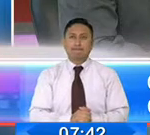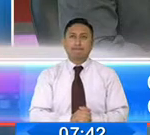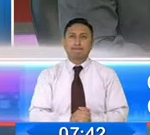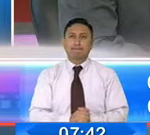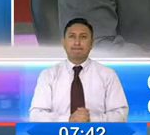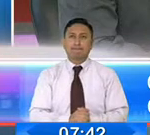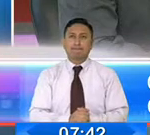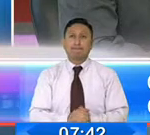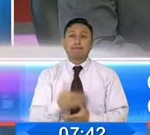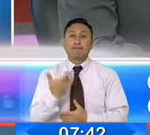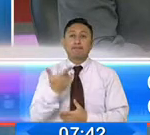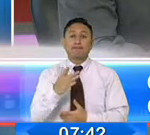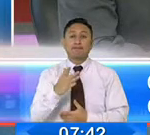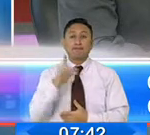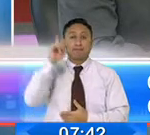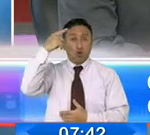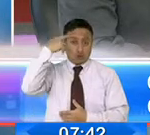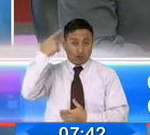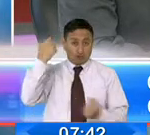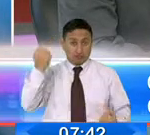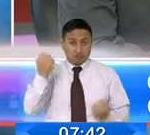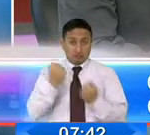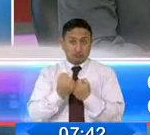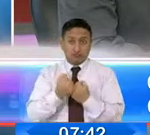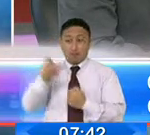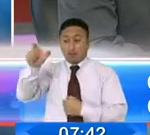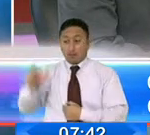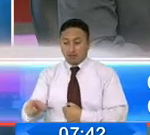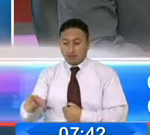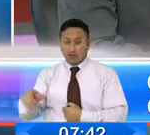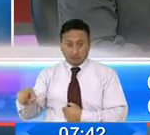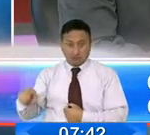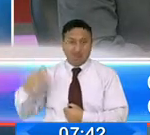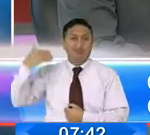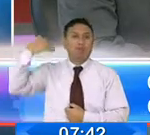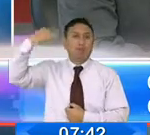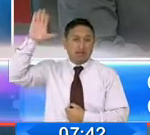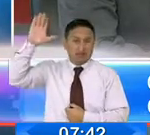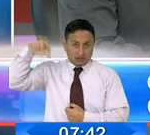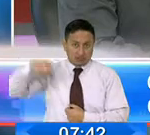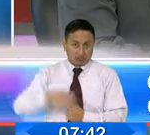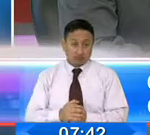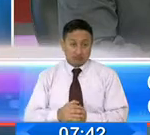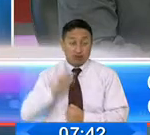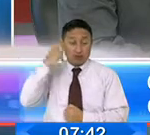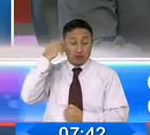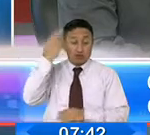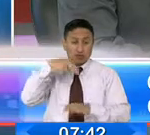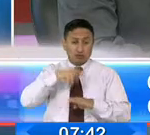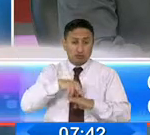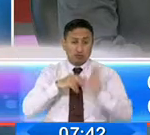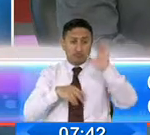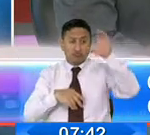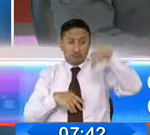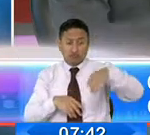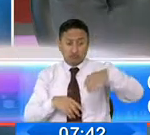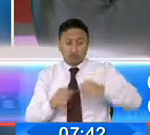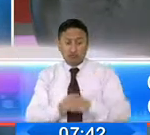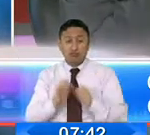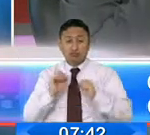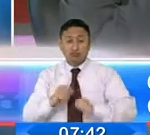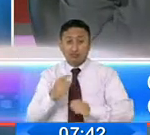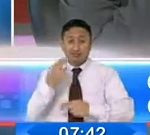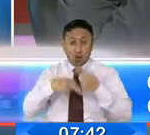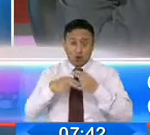el porcentaje del emprendedor es el mayor ganador en este aspecto. Nosotros, okay, desde el gobierno nacional no estamos buscando un